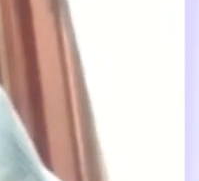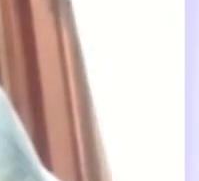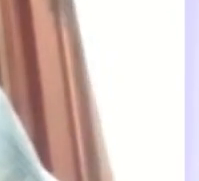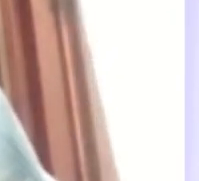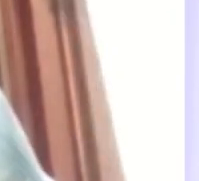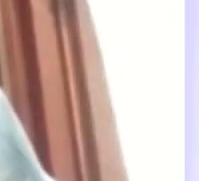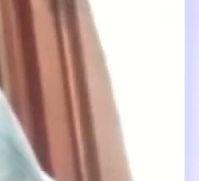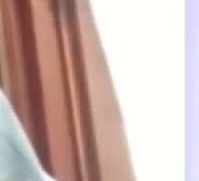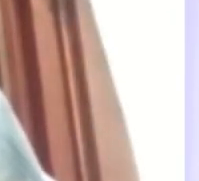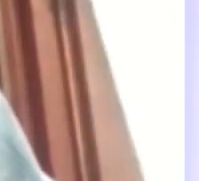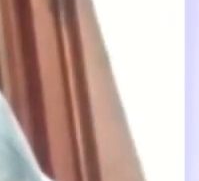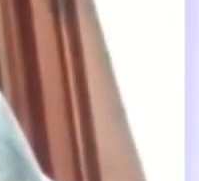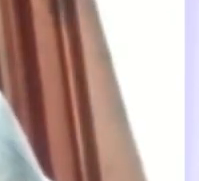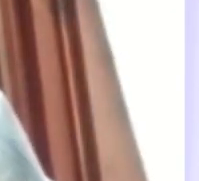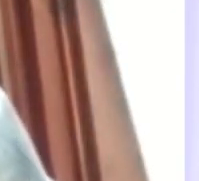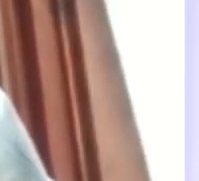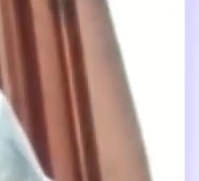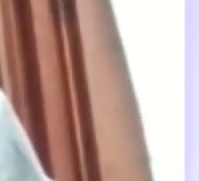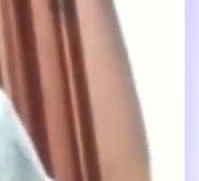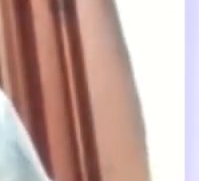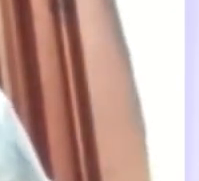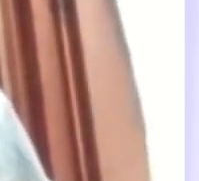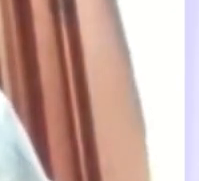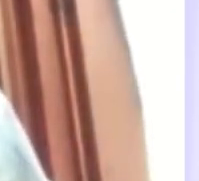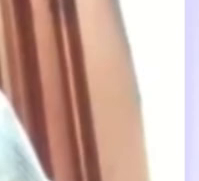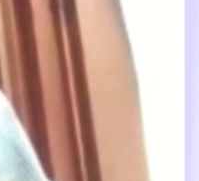por la digitalización, ¿no?